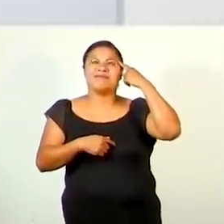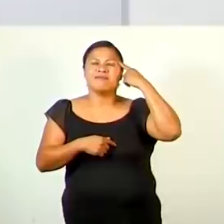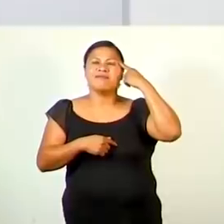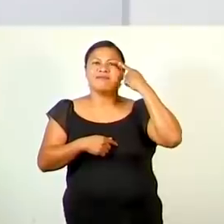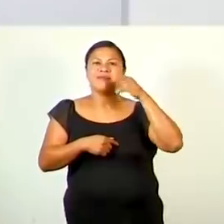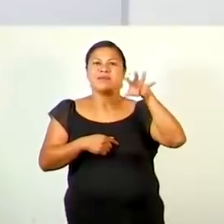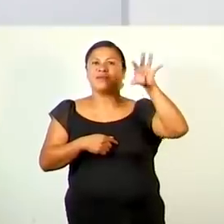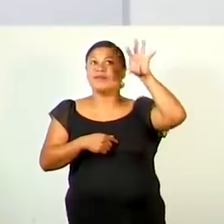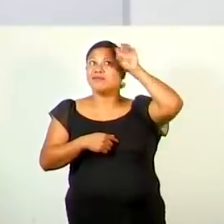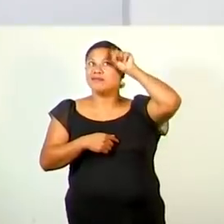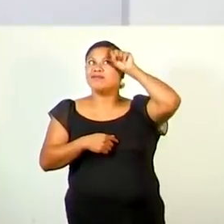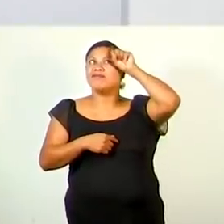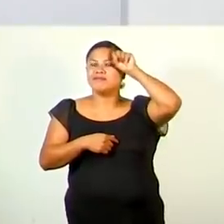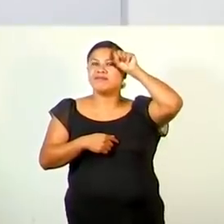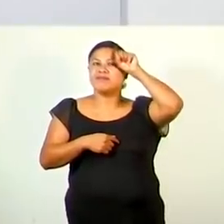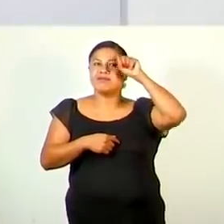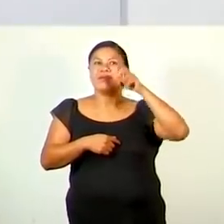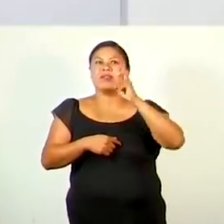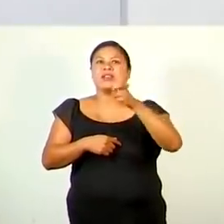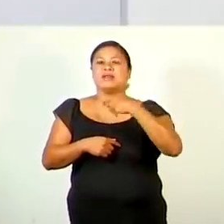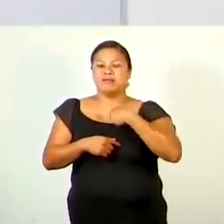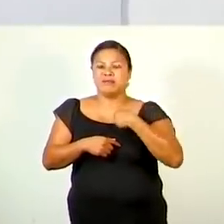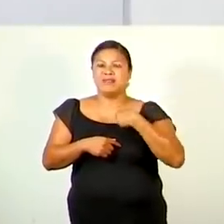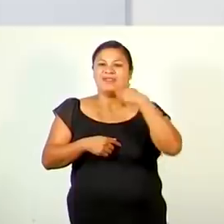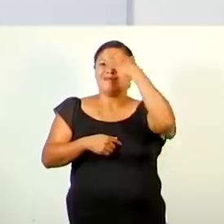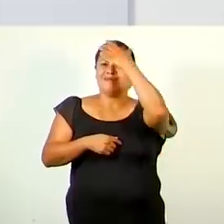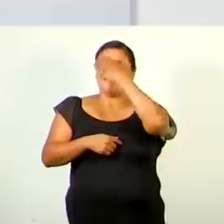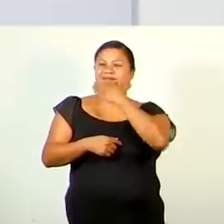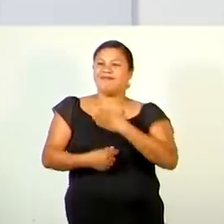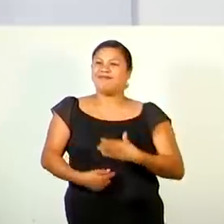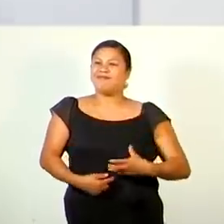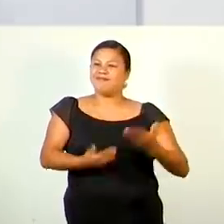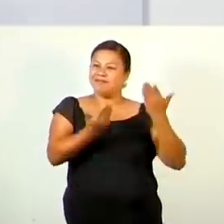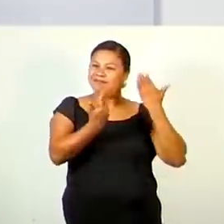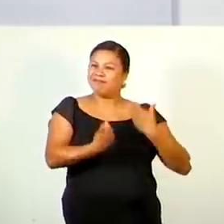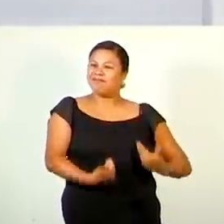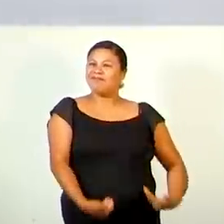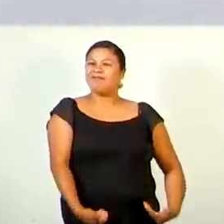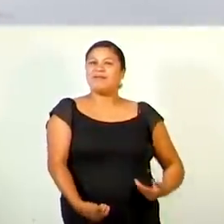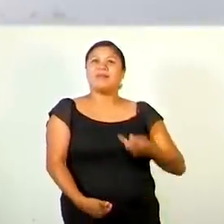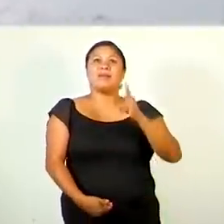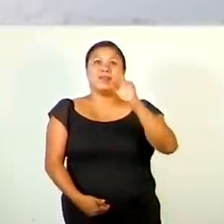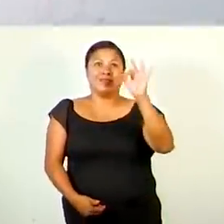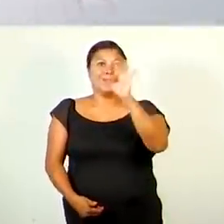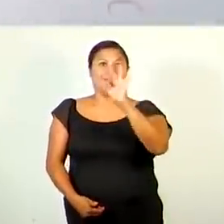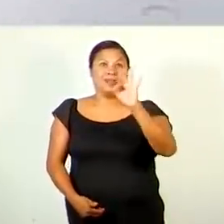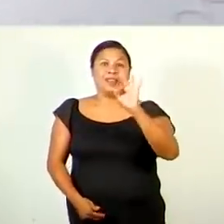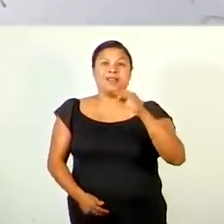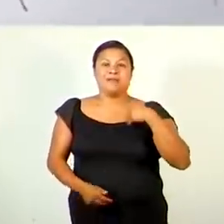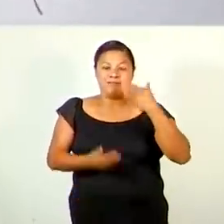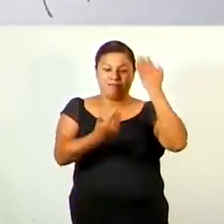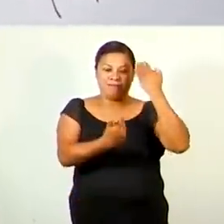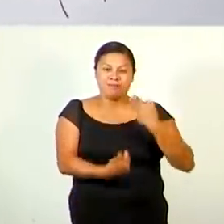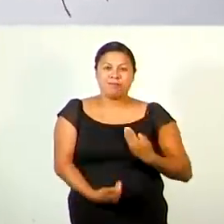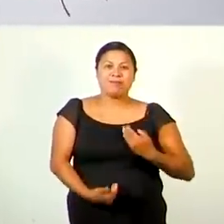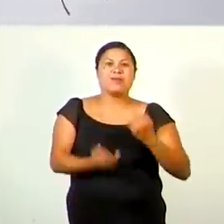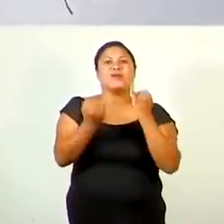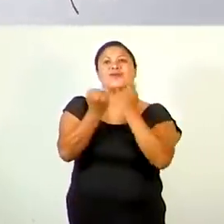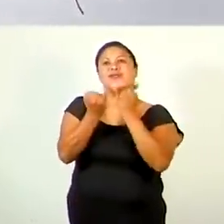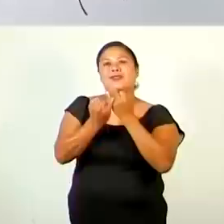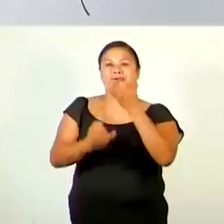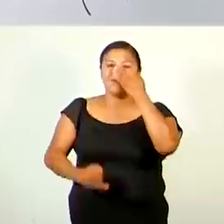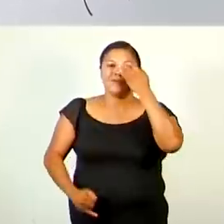Y obviamente es mi imagen Pero tal vez puede ser la imagen también de una flor